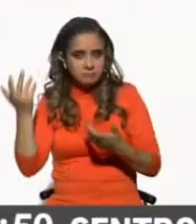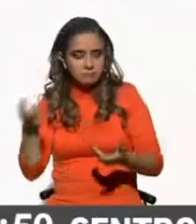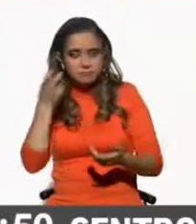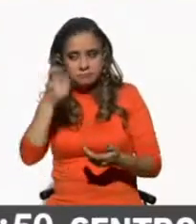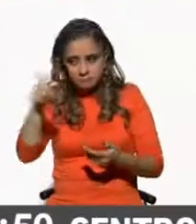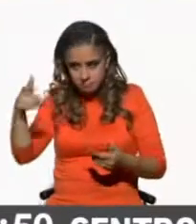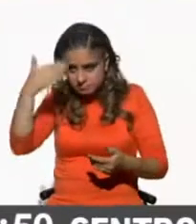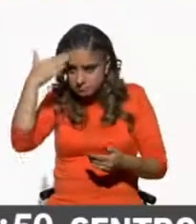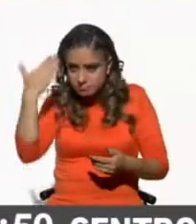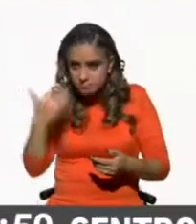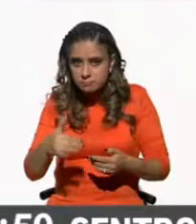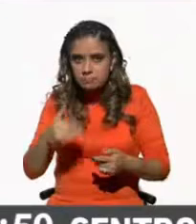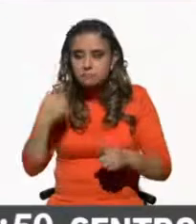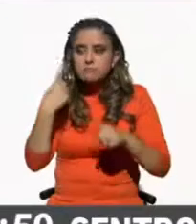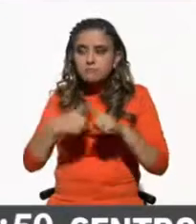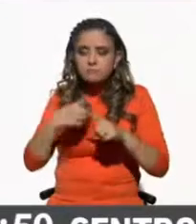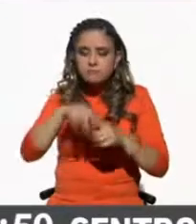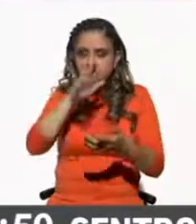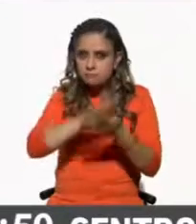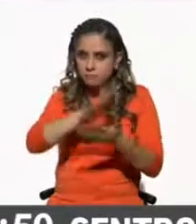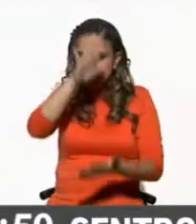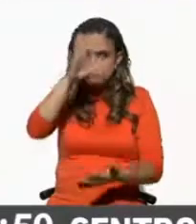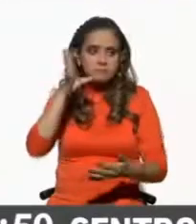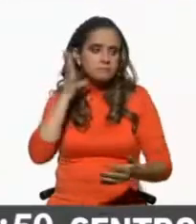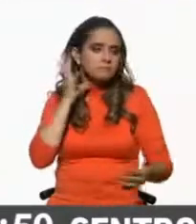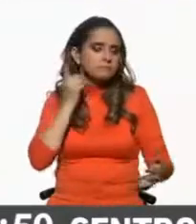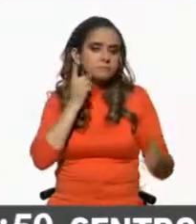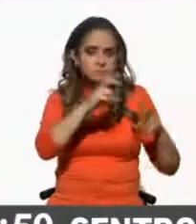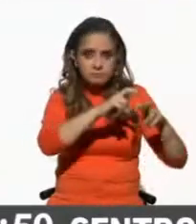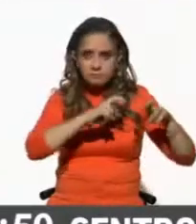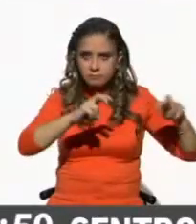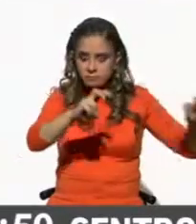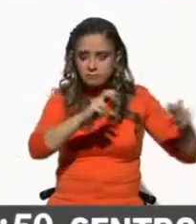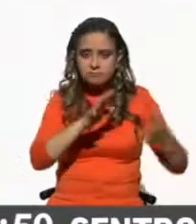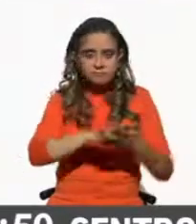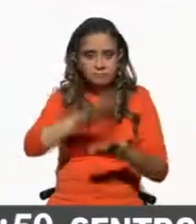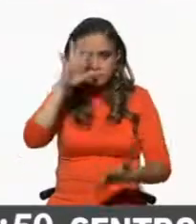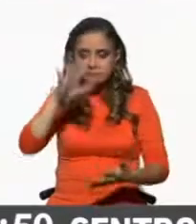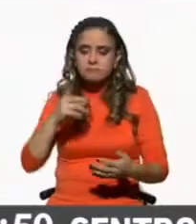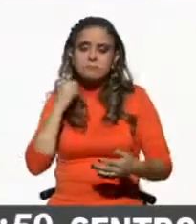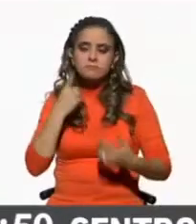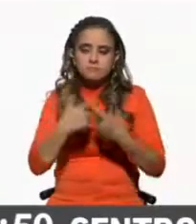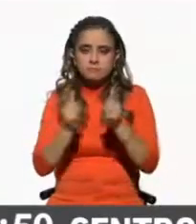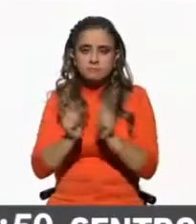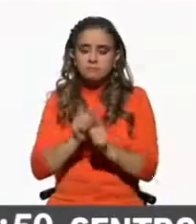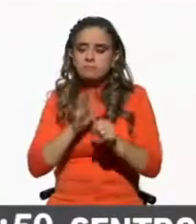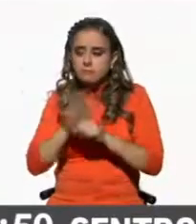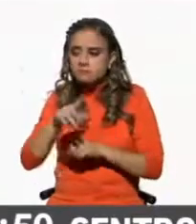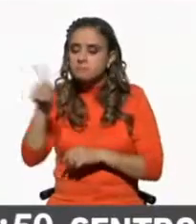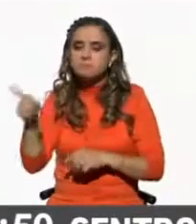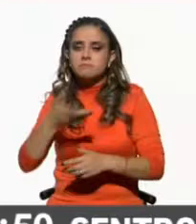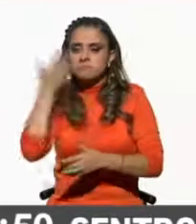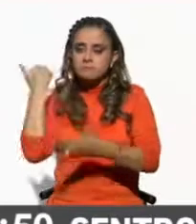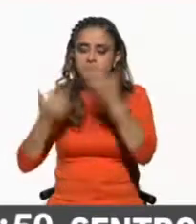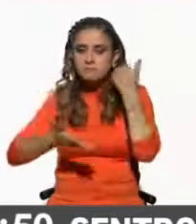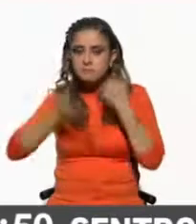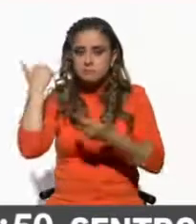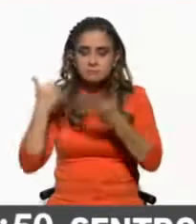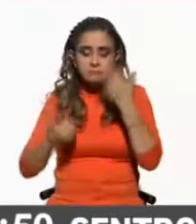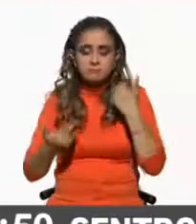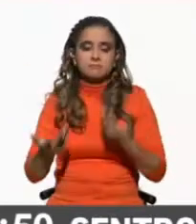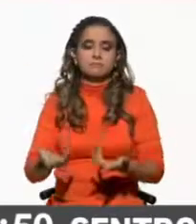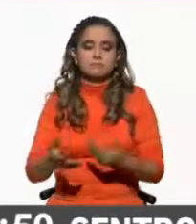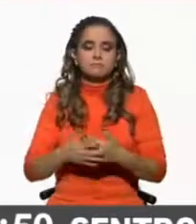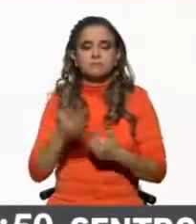idea de quién tiene la Cámara de Diputados más allá del Poder Federal. Y finalmente